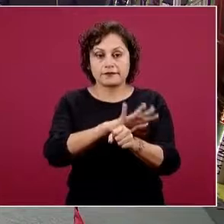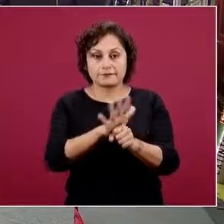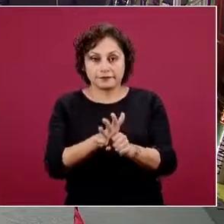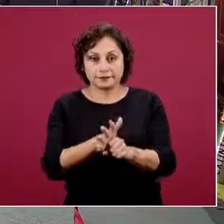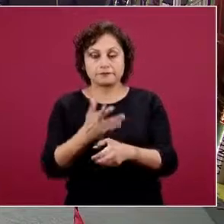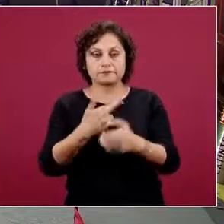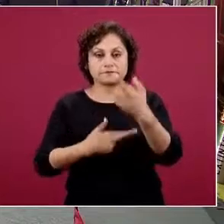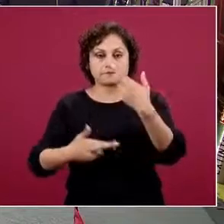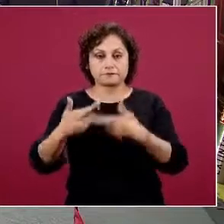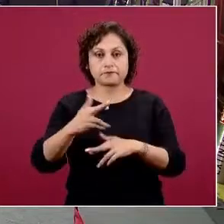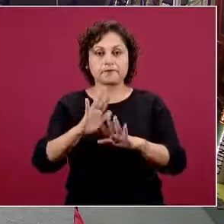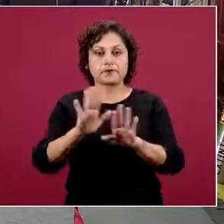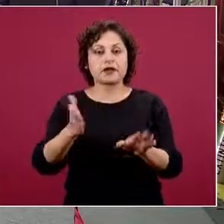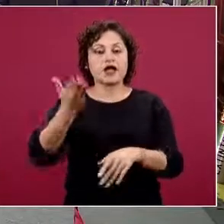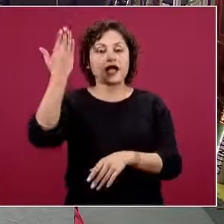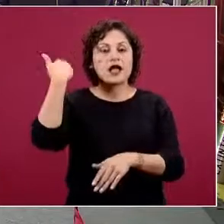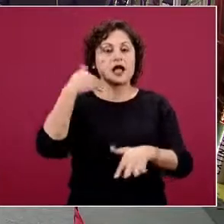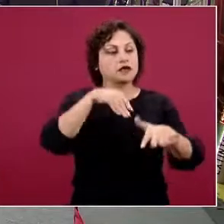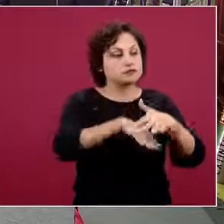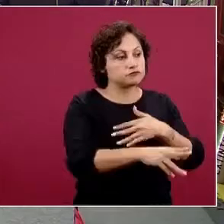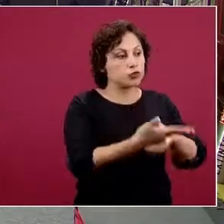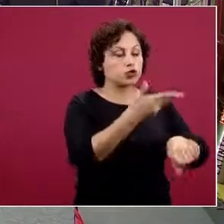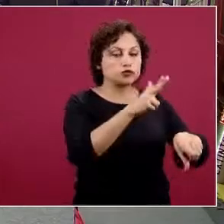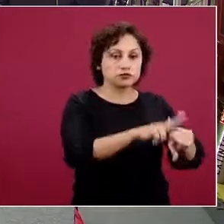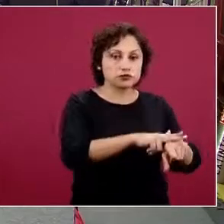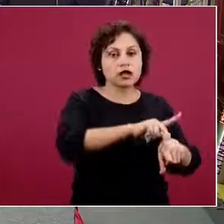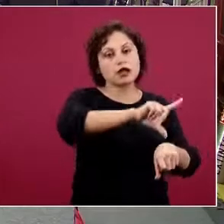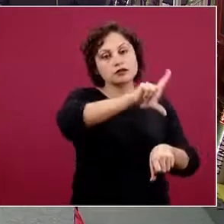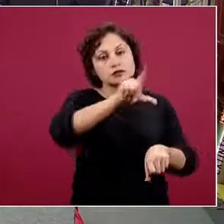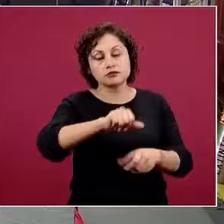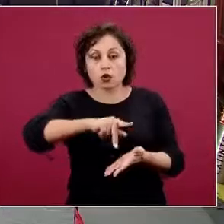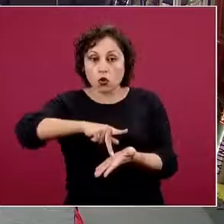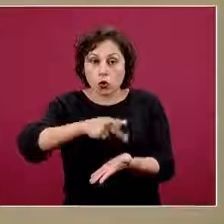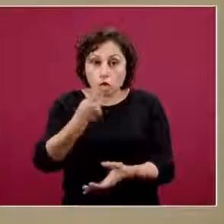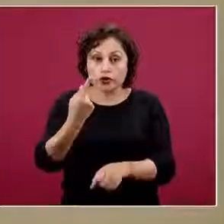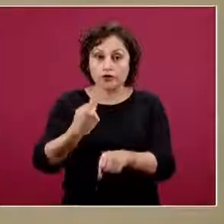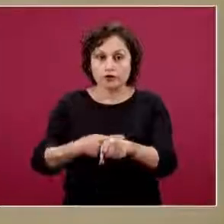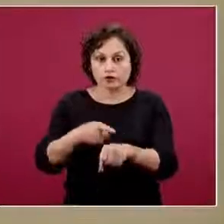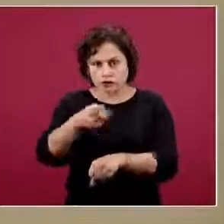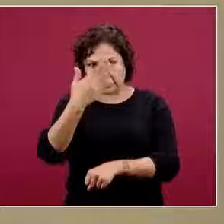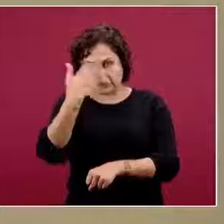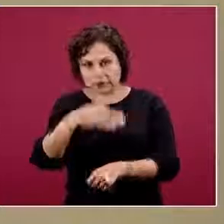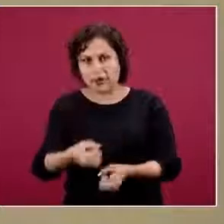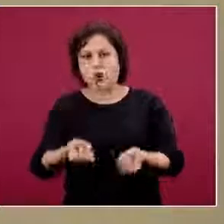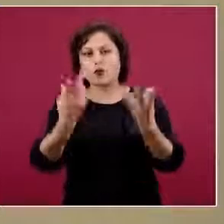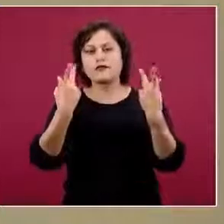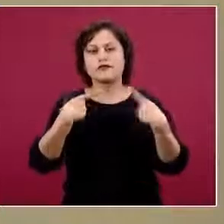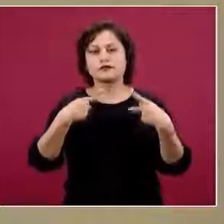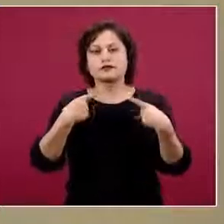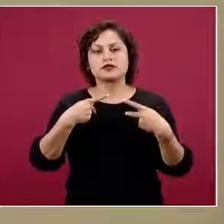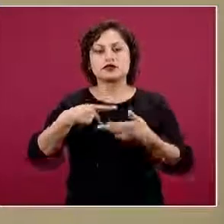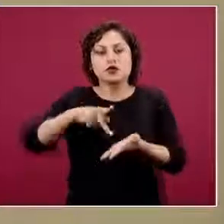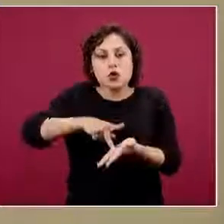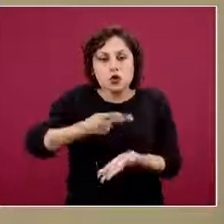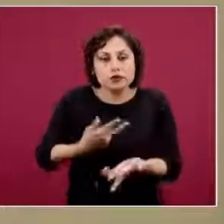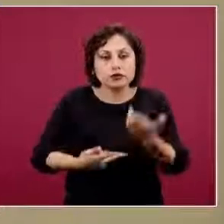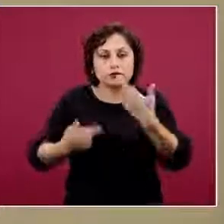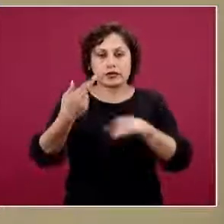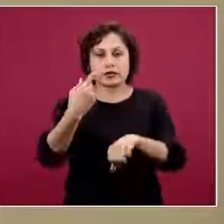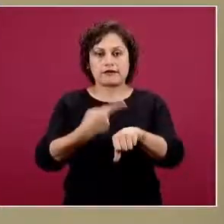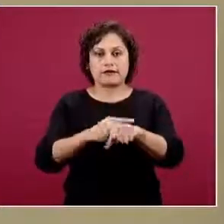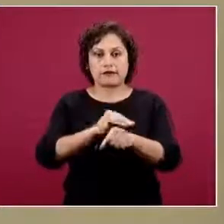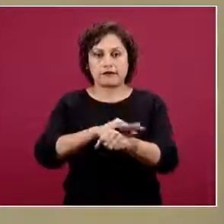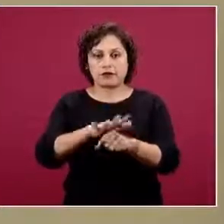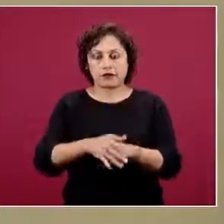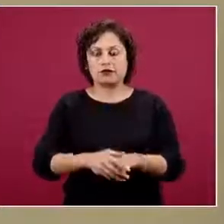fueron internados, atendidos y se han reinfectado. ¿Tendrán datos de cuántas personas están en esta situación de reinfección? Y sobre